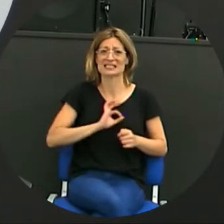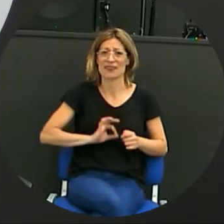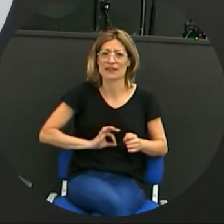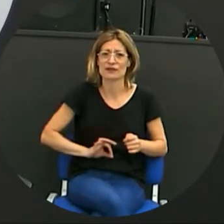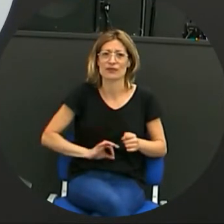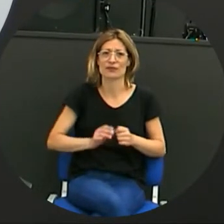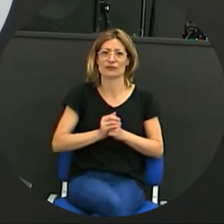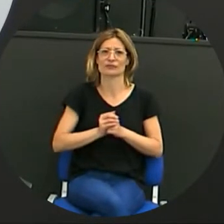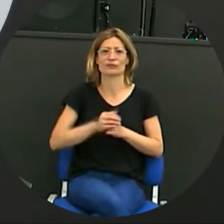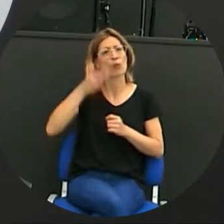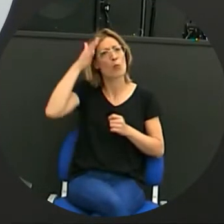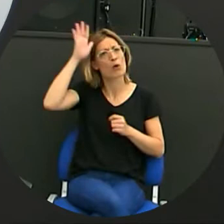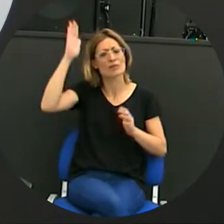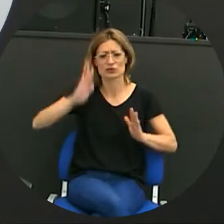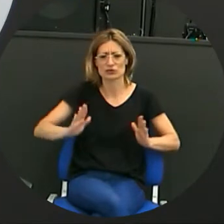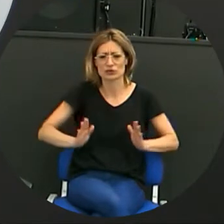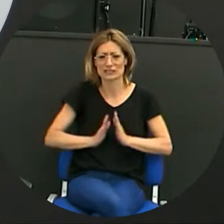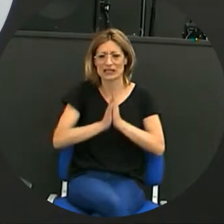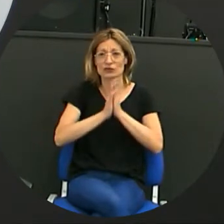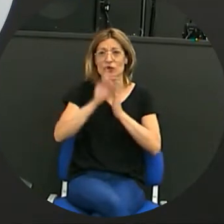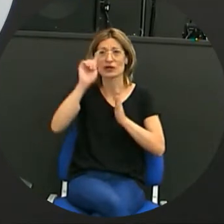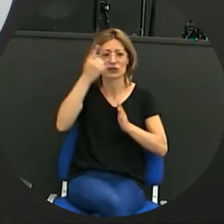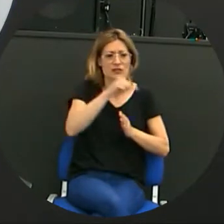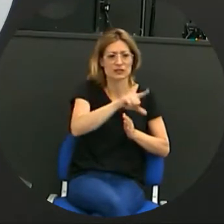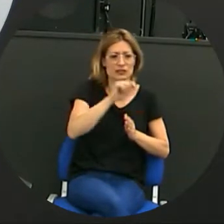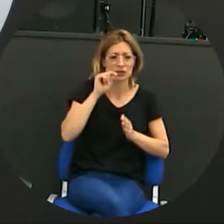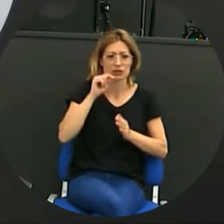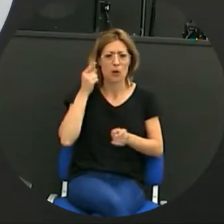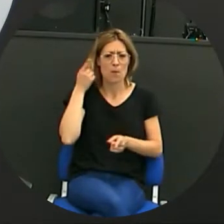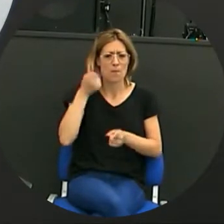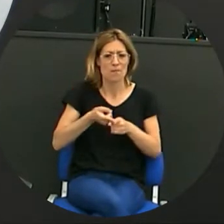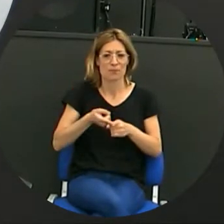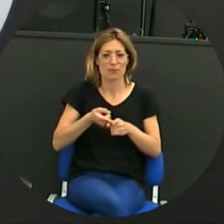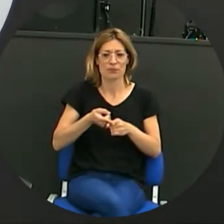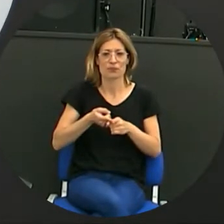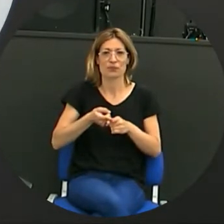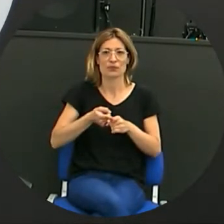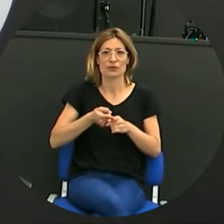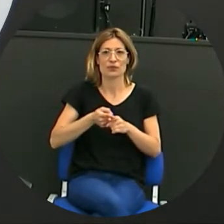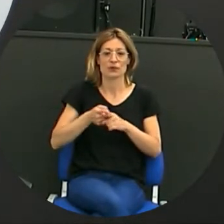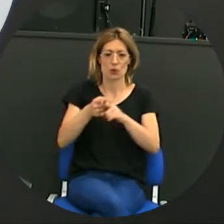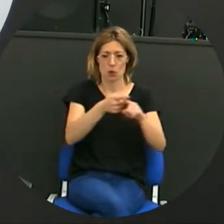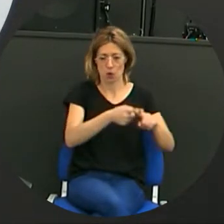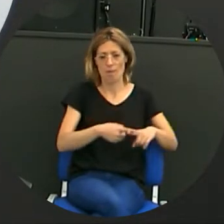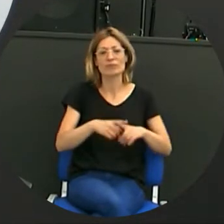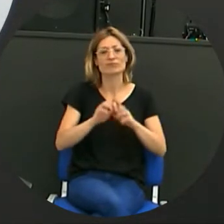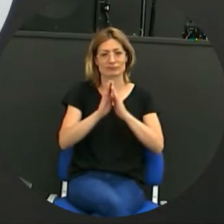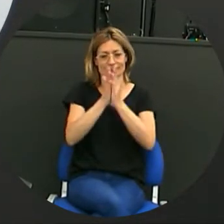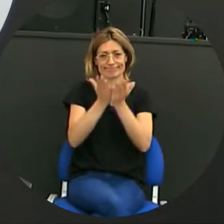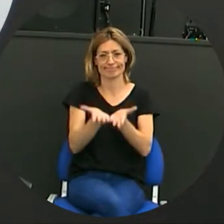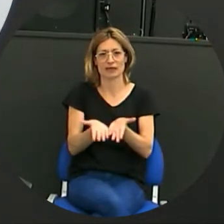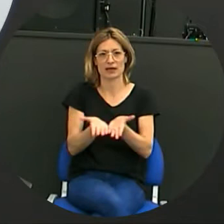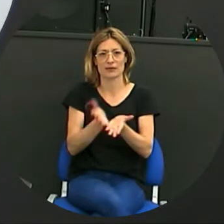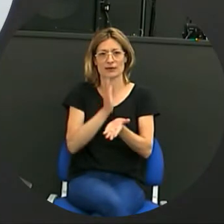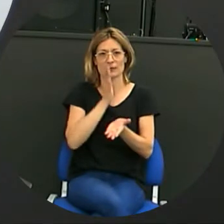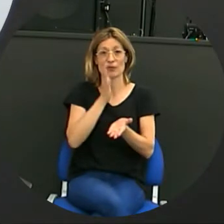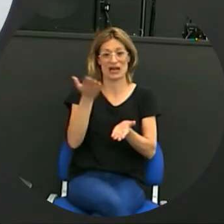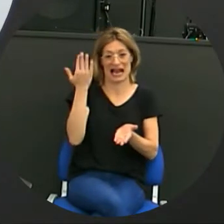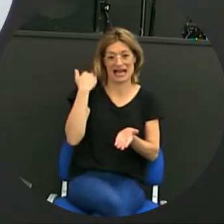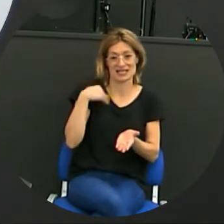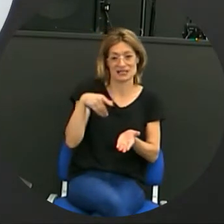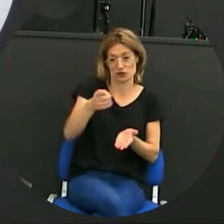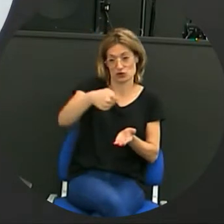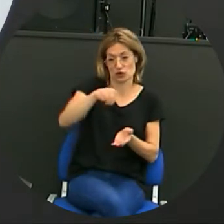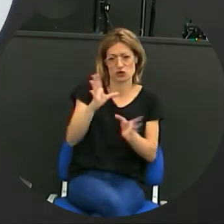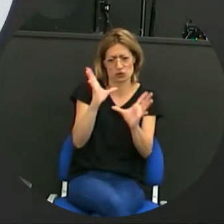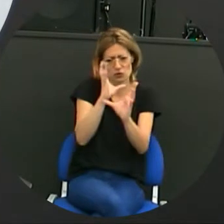Dios ha adquirido con ese fin, que anunciemos las virtudes del que nos llamó de tinieblas a su luz admirable.